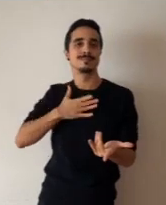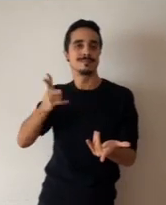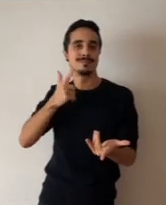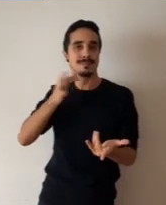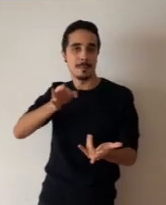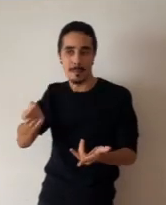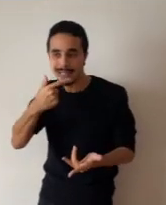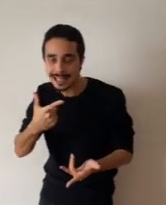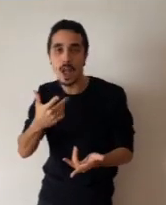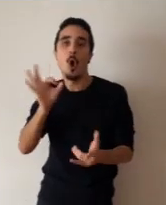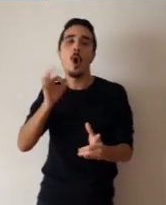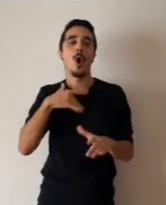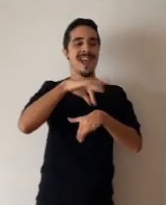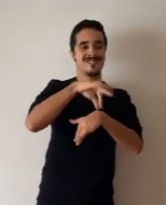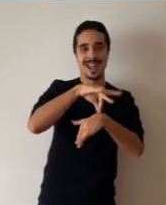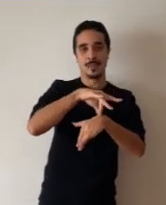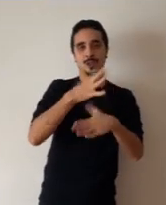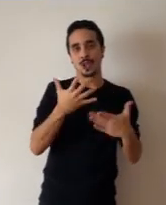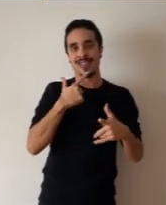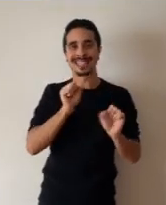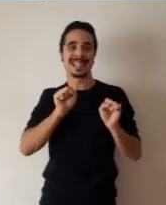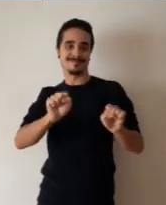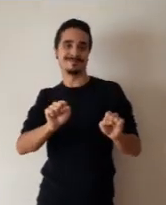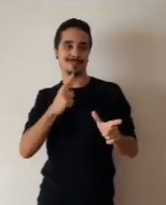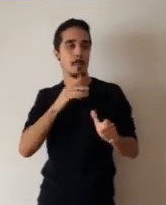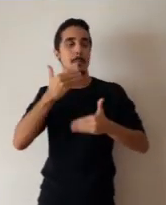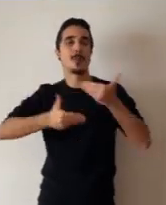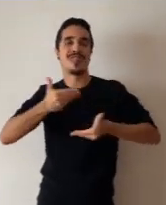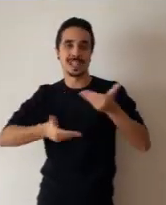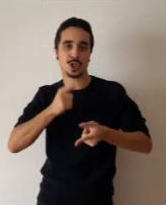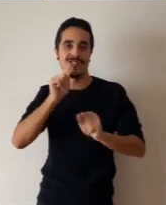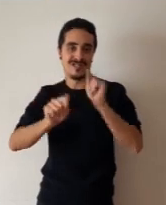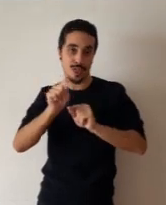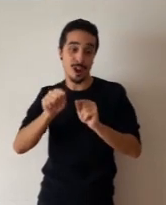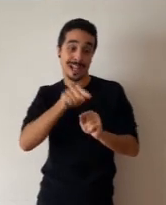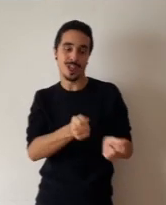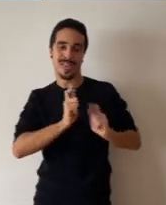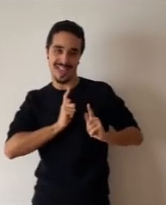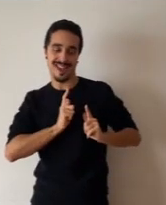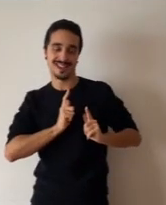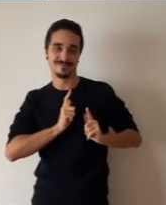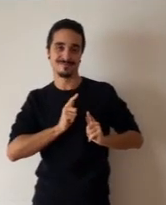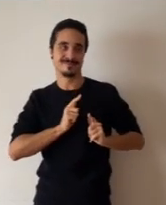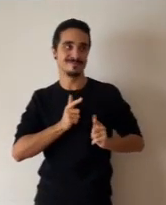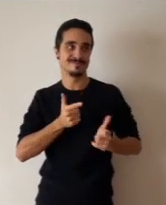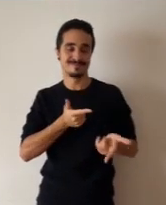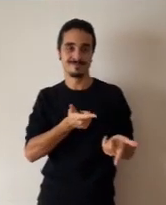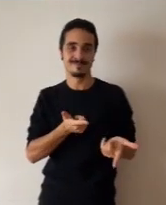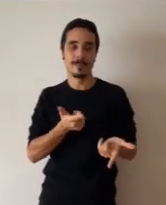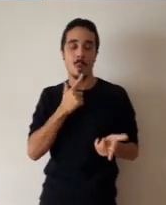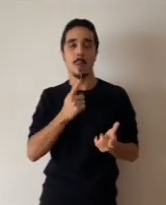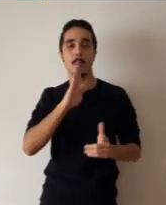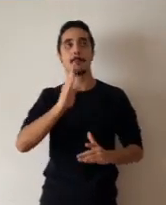que realmente estamos enfermos y que pues tienes un proceso infeccioso, y es el proceso